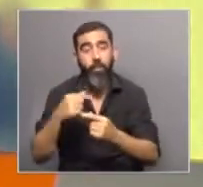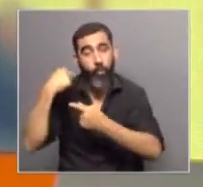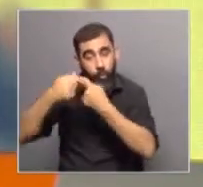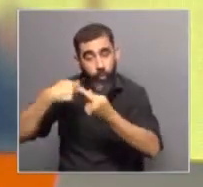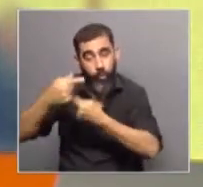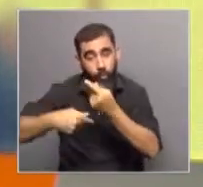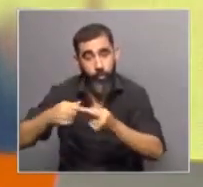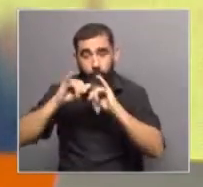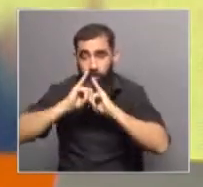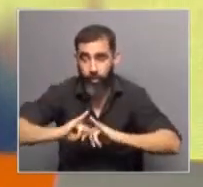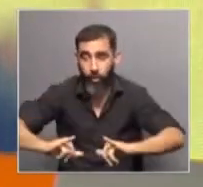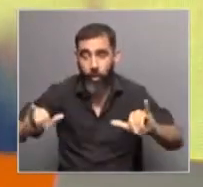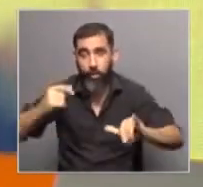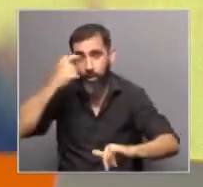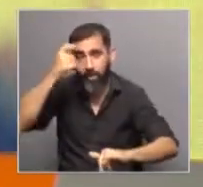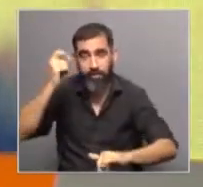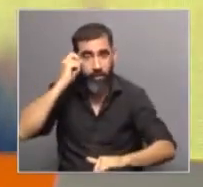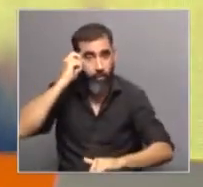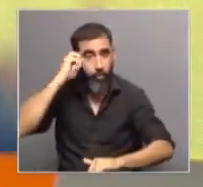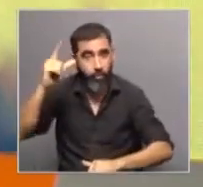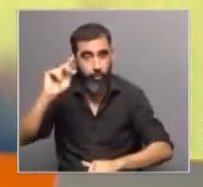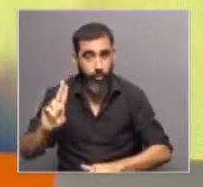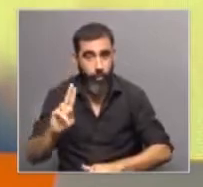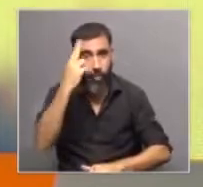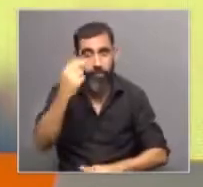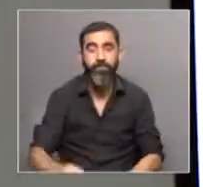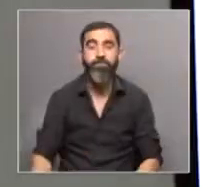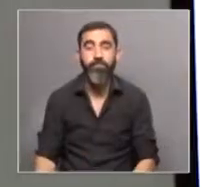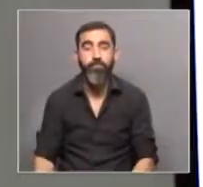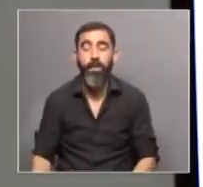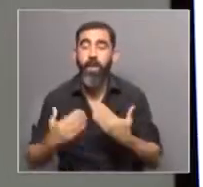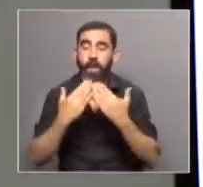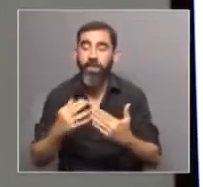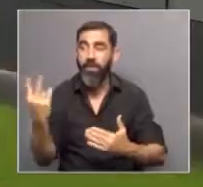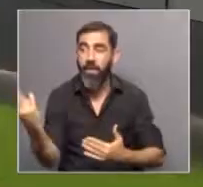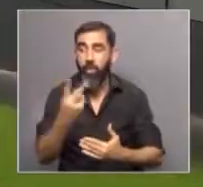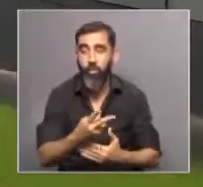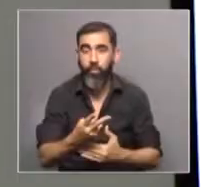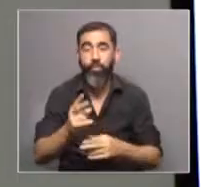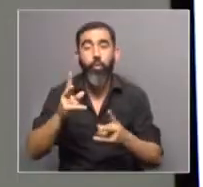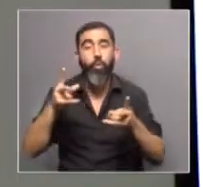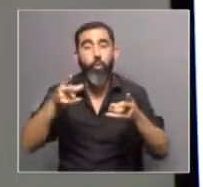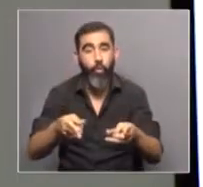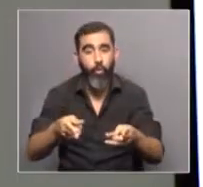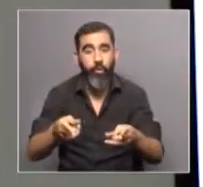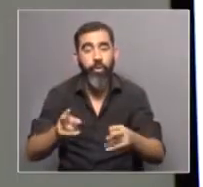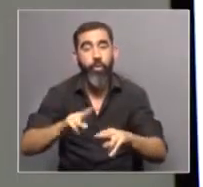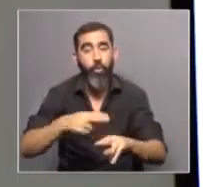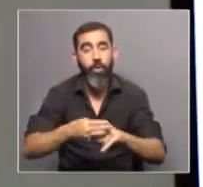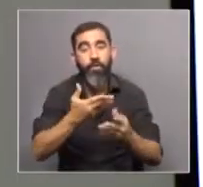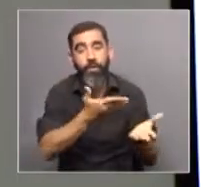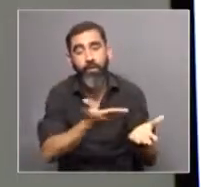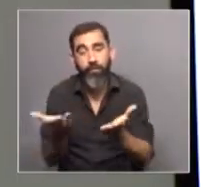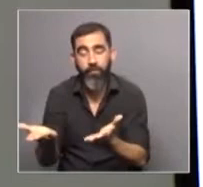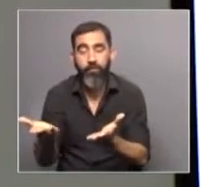seguir divulgando la ciencia y el conocimiento de Uruguay. Gracias, Alexandra, Daniela. Nueva pausa y una vez más los invitamos